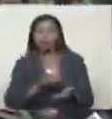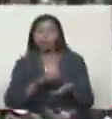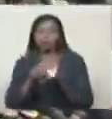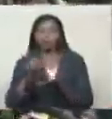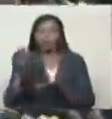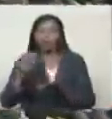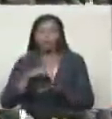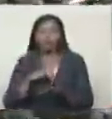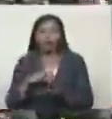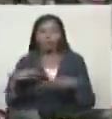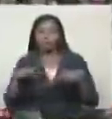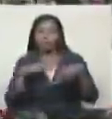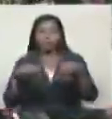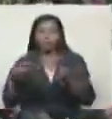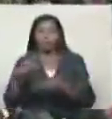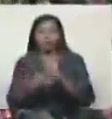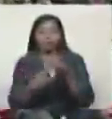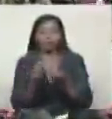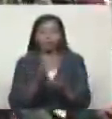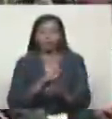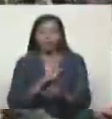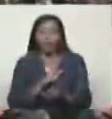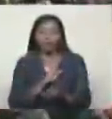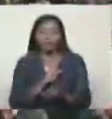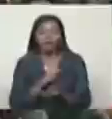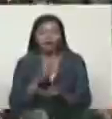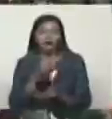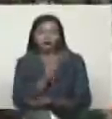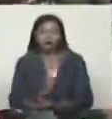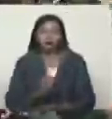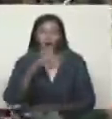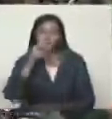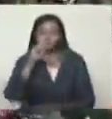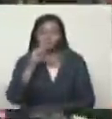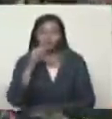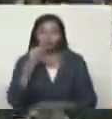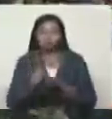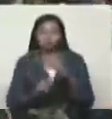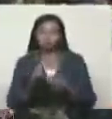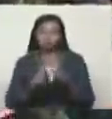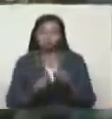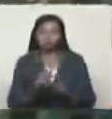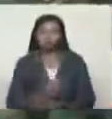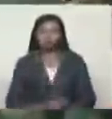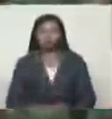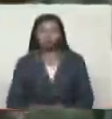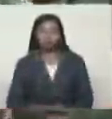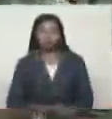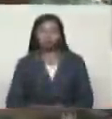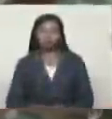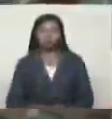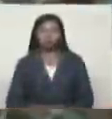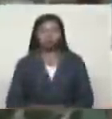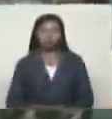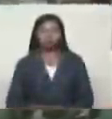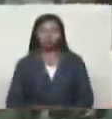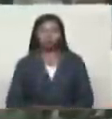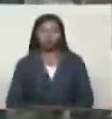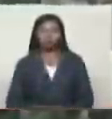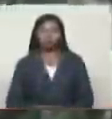de recorridos y en el que ha dicho el comandante en jefe del cuerpo castrense, este